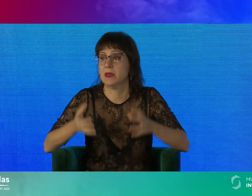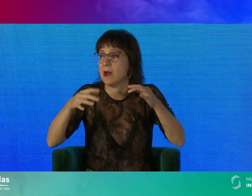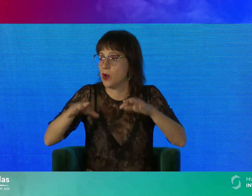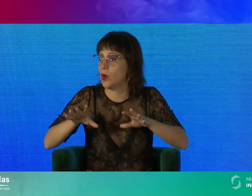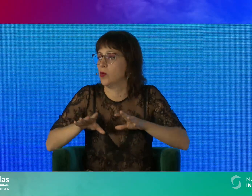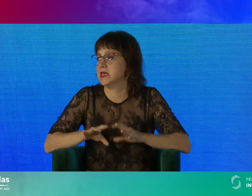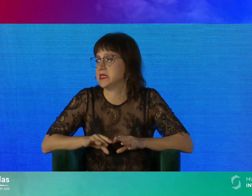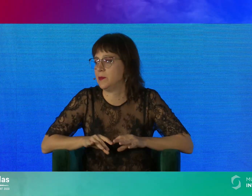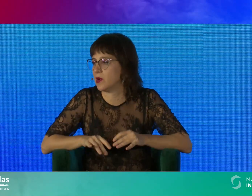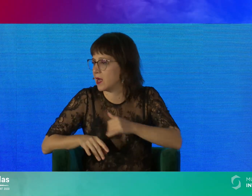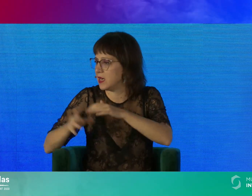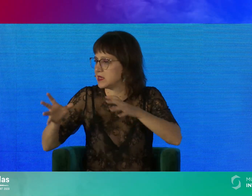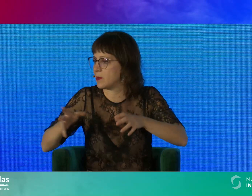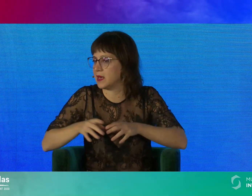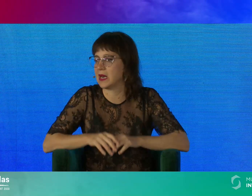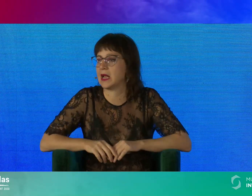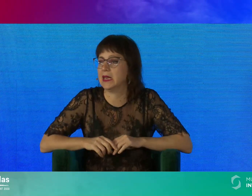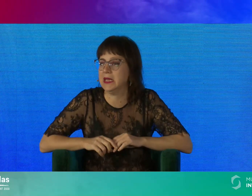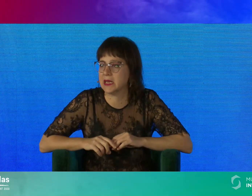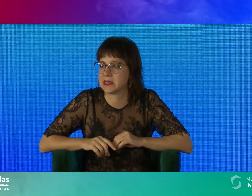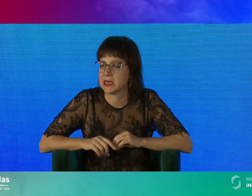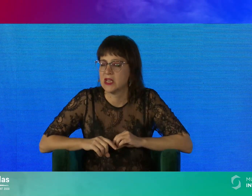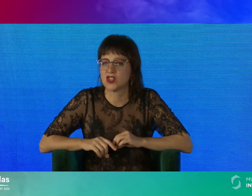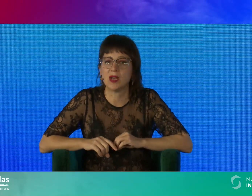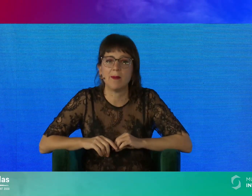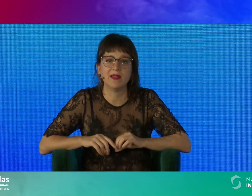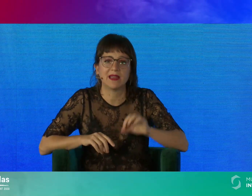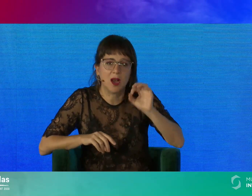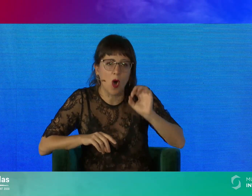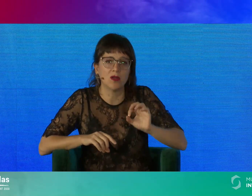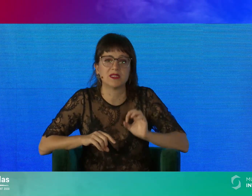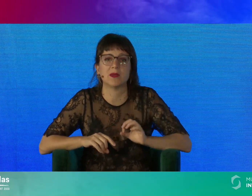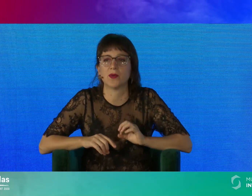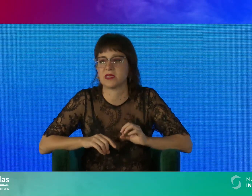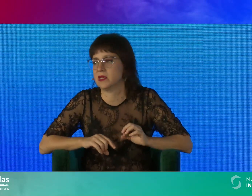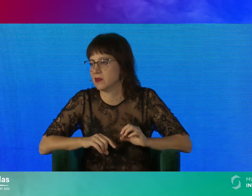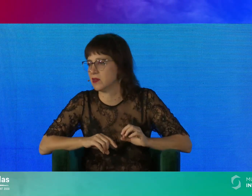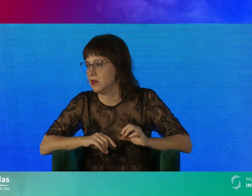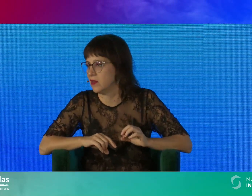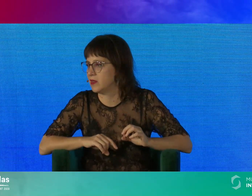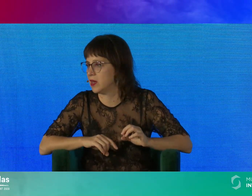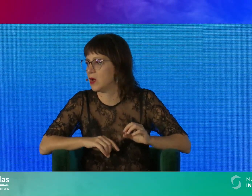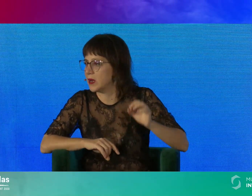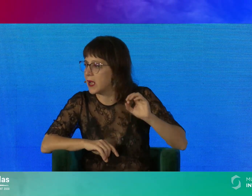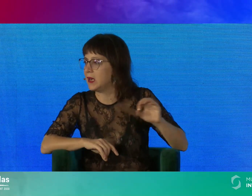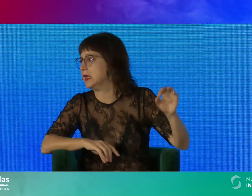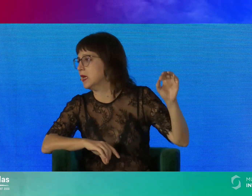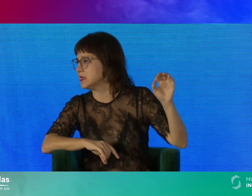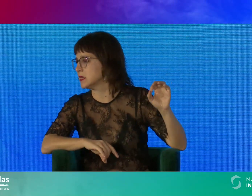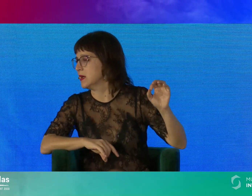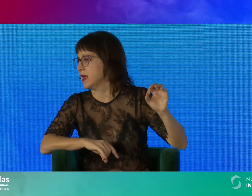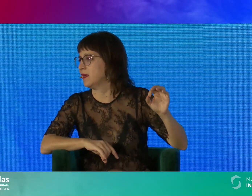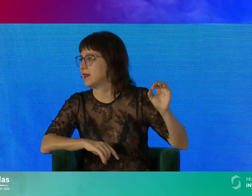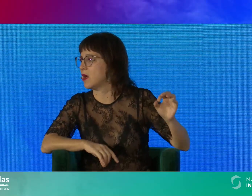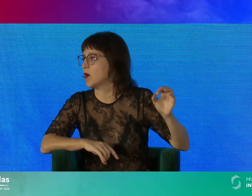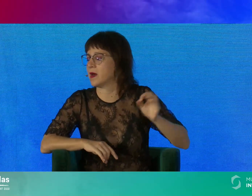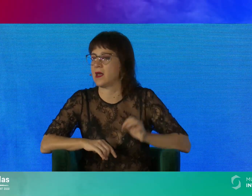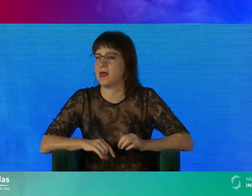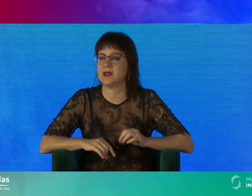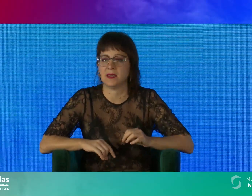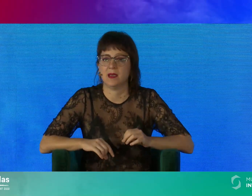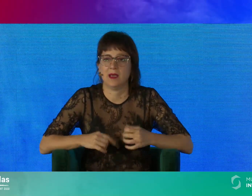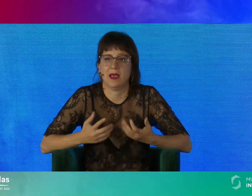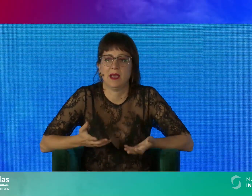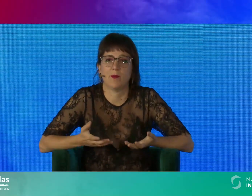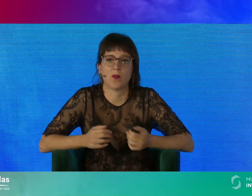Si miramos los municipios, acá les llaman alcaldías, solamente el 11% de las alcaldías están